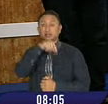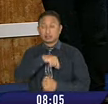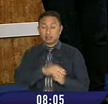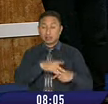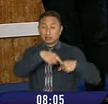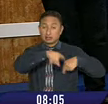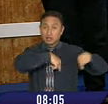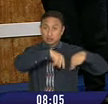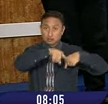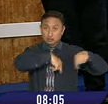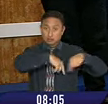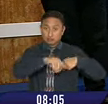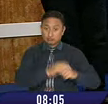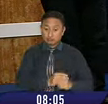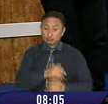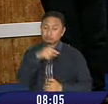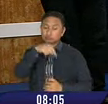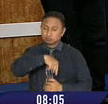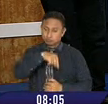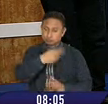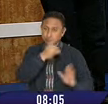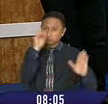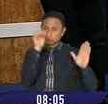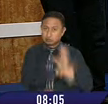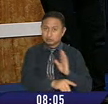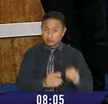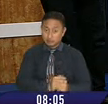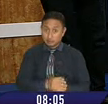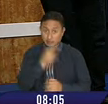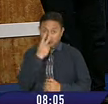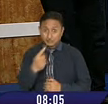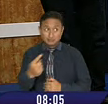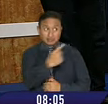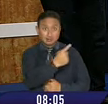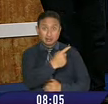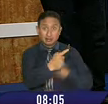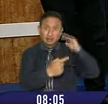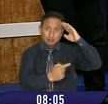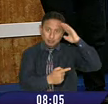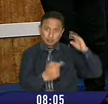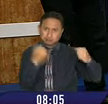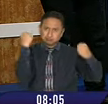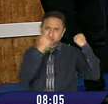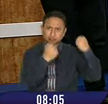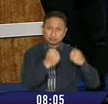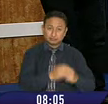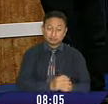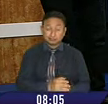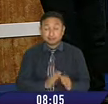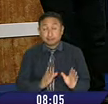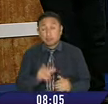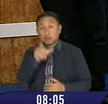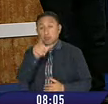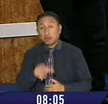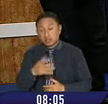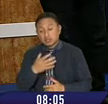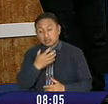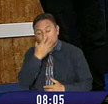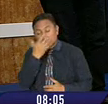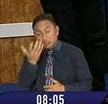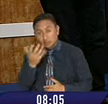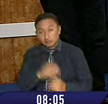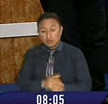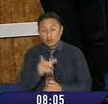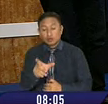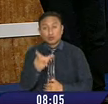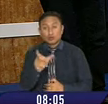tránsito, tendrá que poner su denuncia, porque se ve cómo le agreden. Tal vez el señor tenía su molestia en algo, el